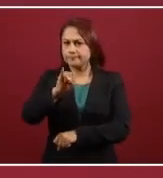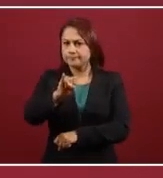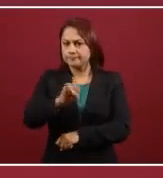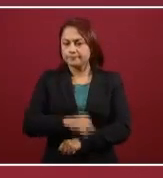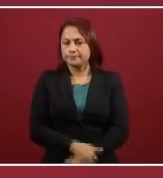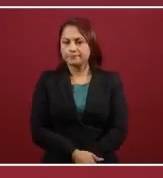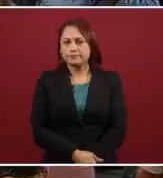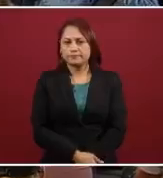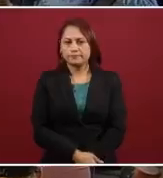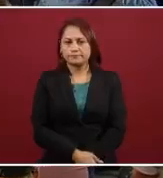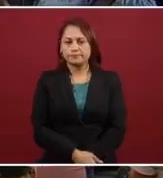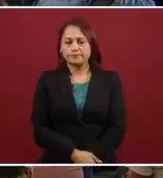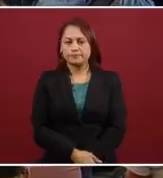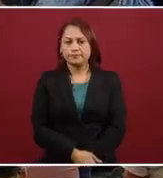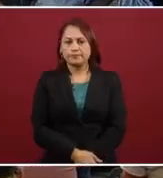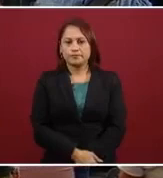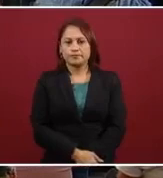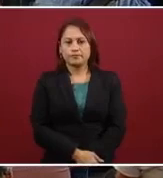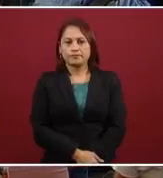Entonces,